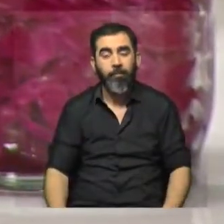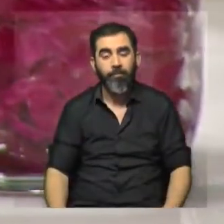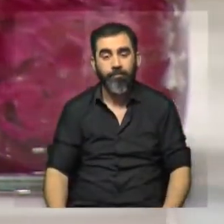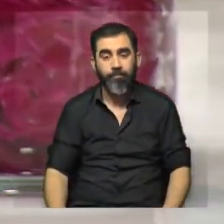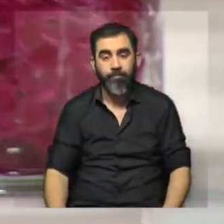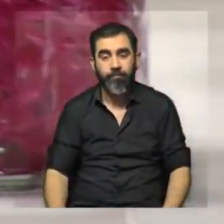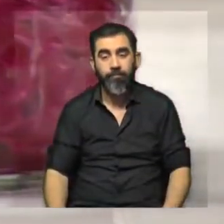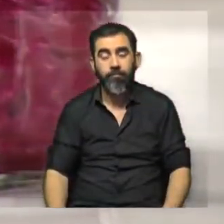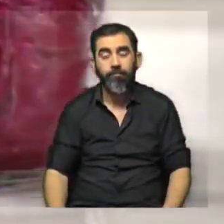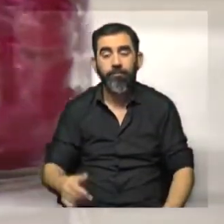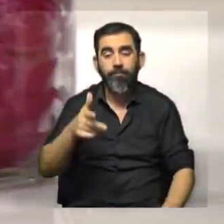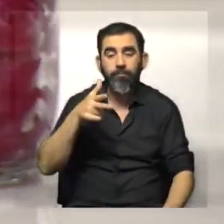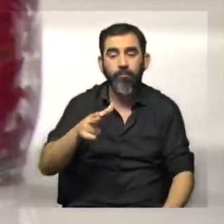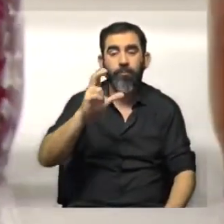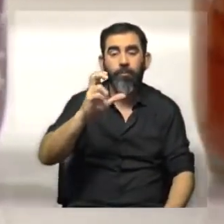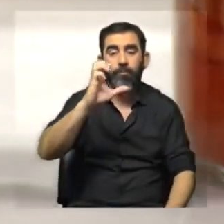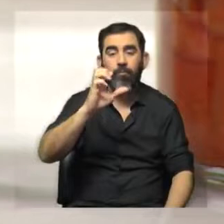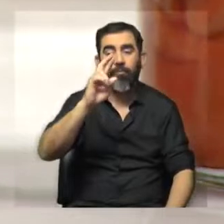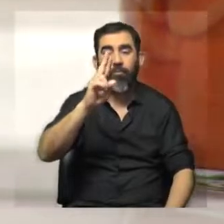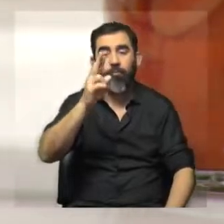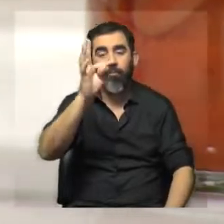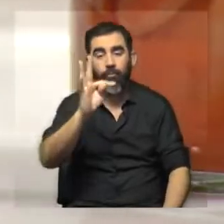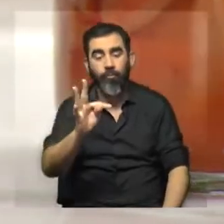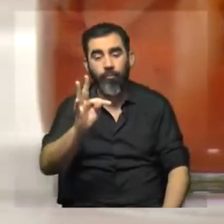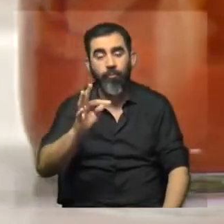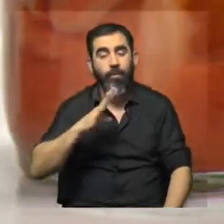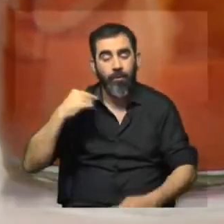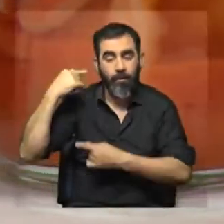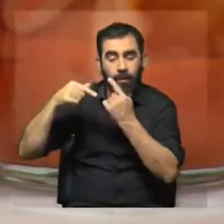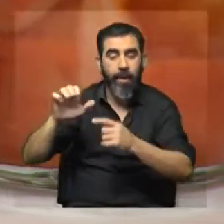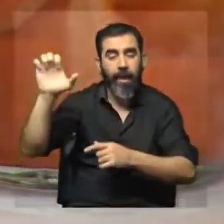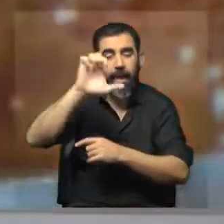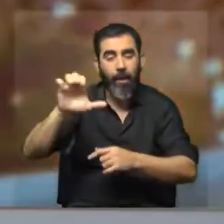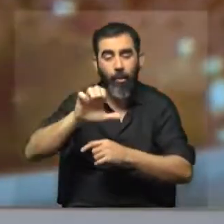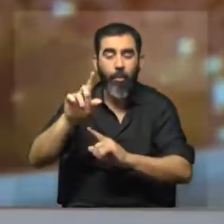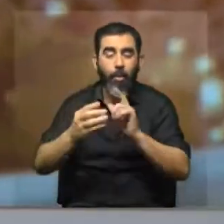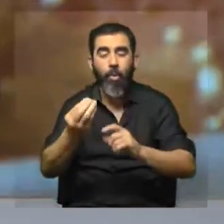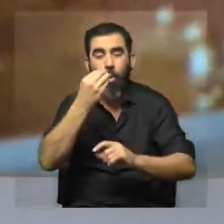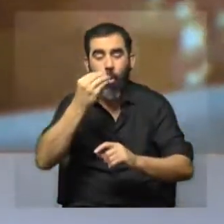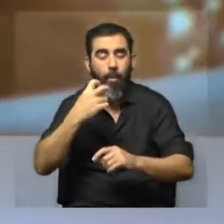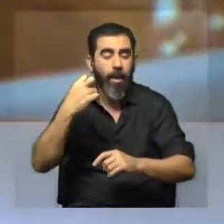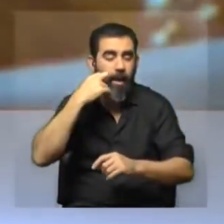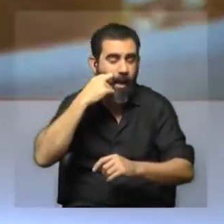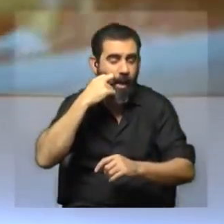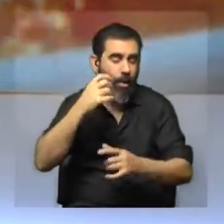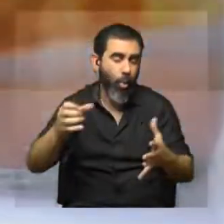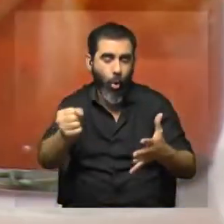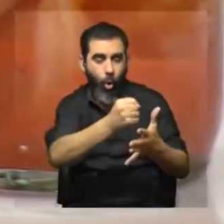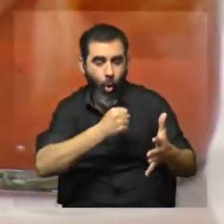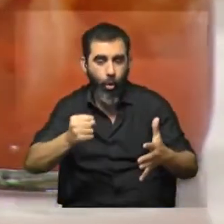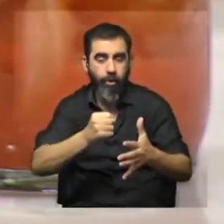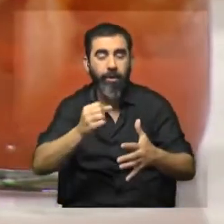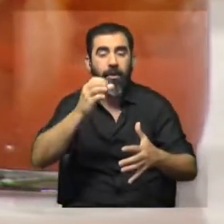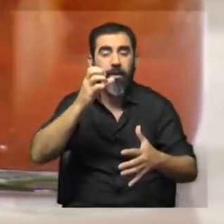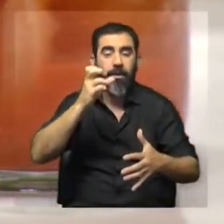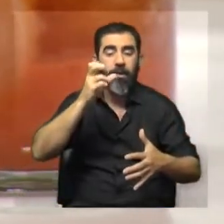levaduras. Este es un chucrut, que es el más conocido y el que tiene descendencia europea, capaz que lo come con carnes o en comida de olla. Y este es kimchi,